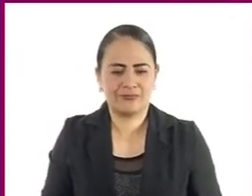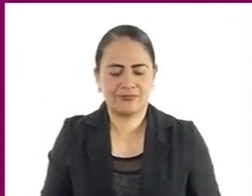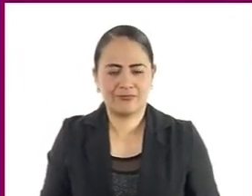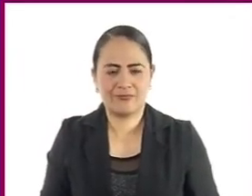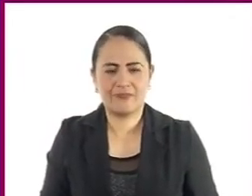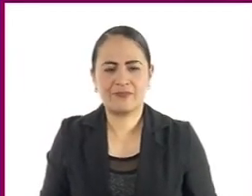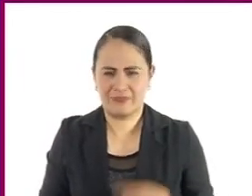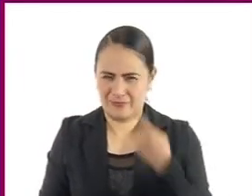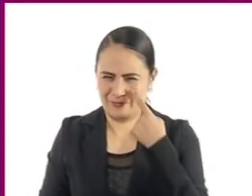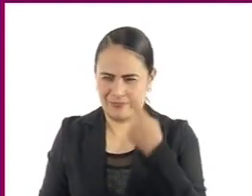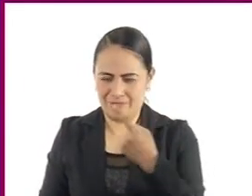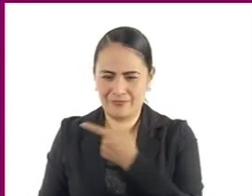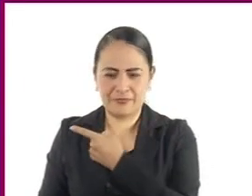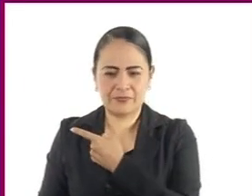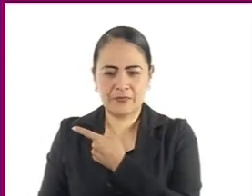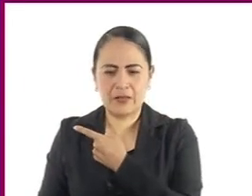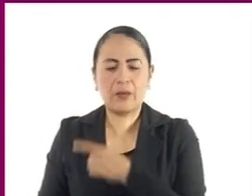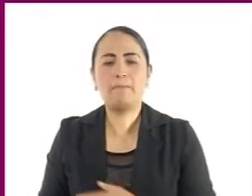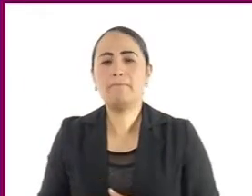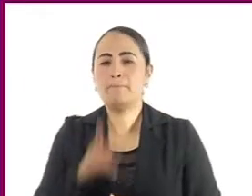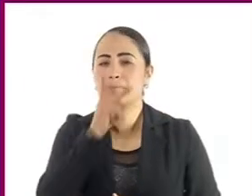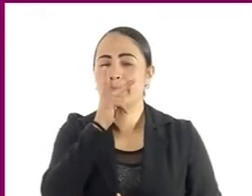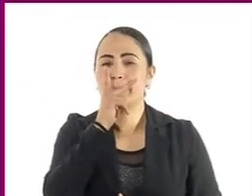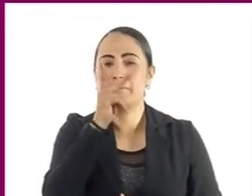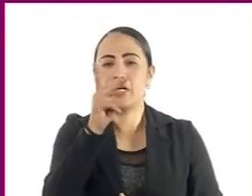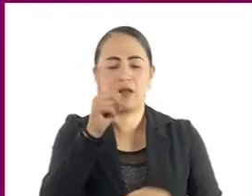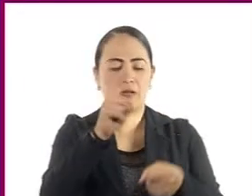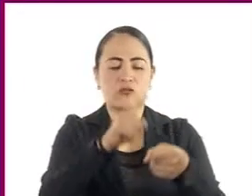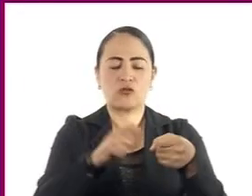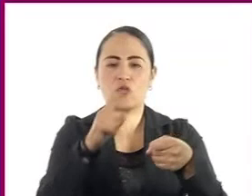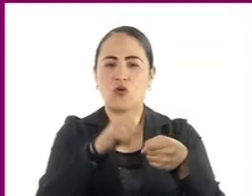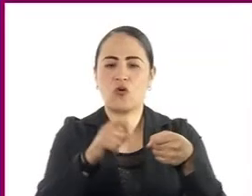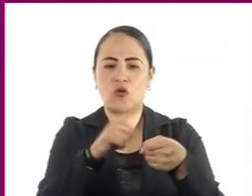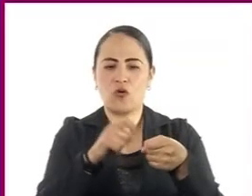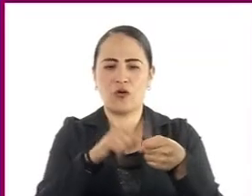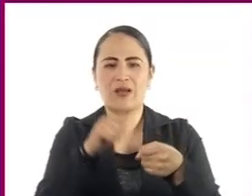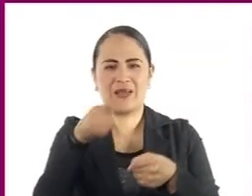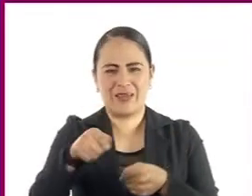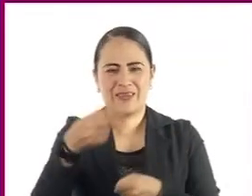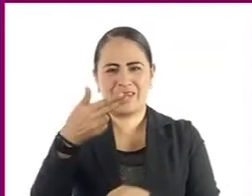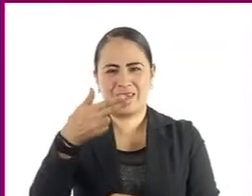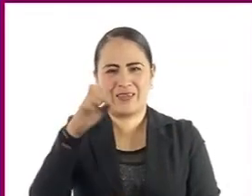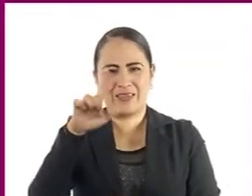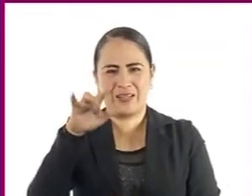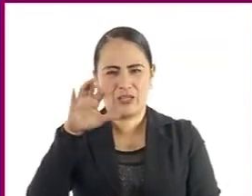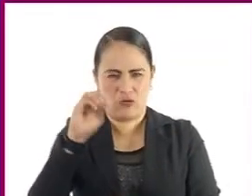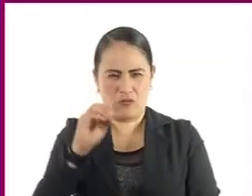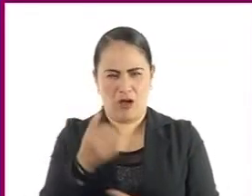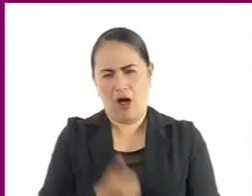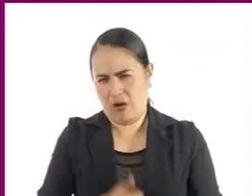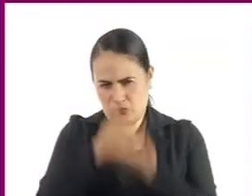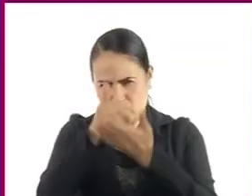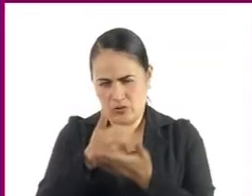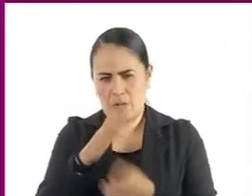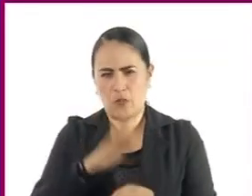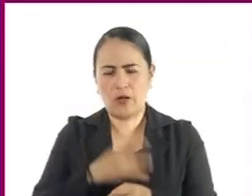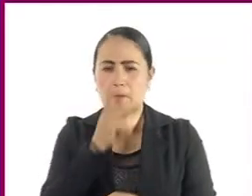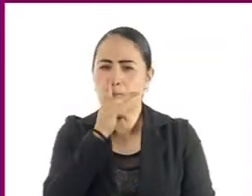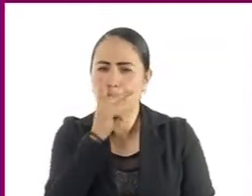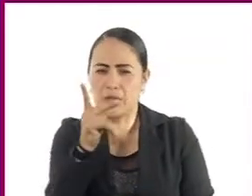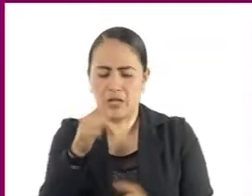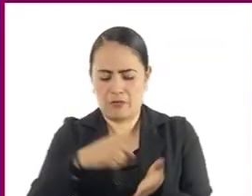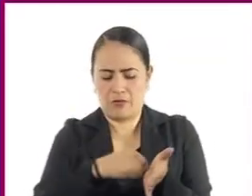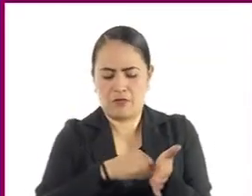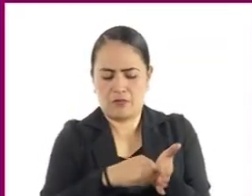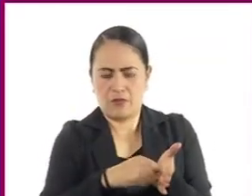Como observan, resaltamos algunas palabras sobre los usos del helio y nos sirve, pues las palabras resaltadas